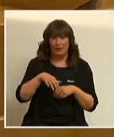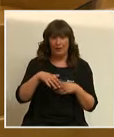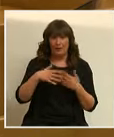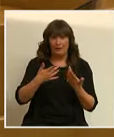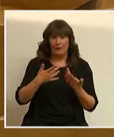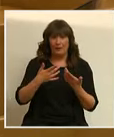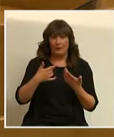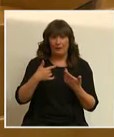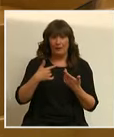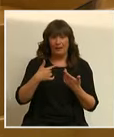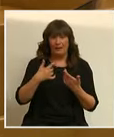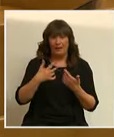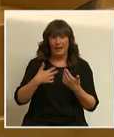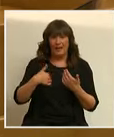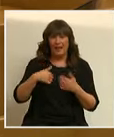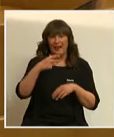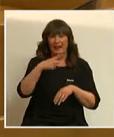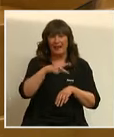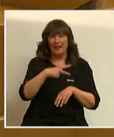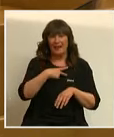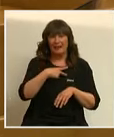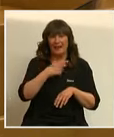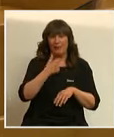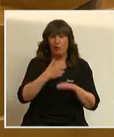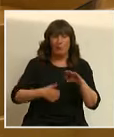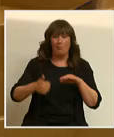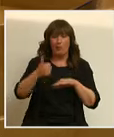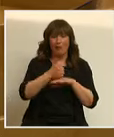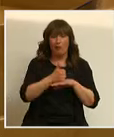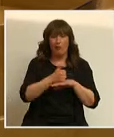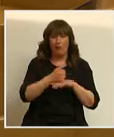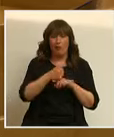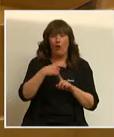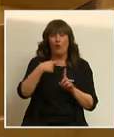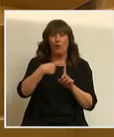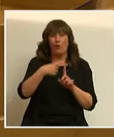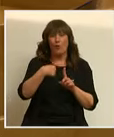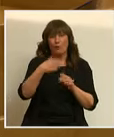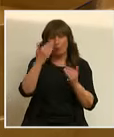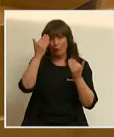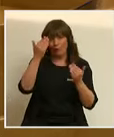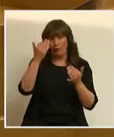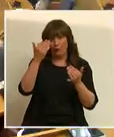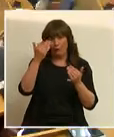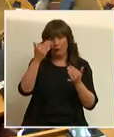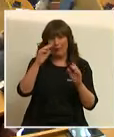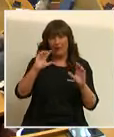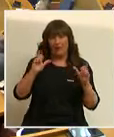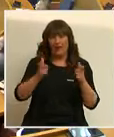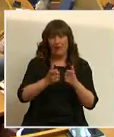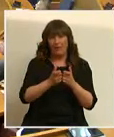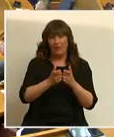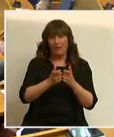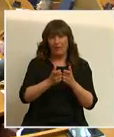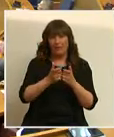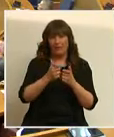a nuestro letrado mayor, Francisco Visiedo, la Cruz de Honor de la Orden de San Francisco de Peñafort.